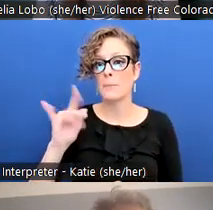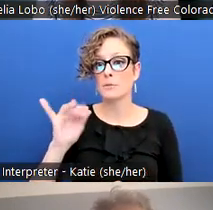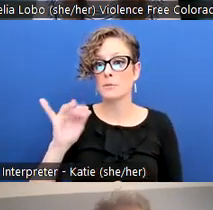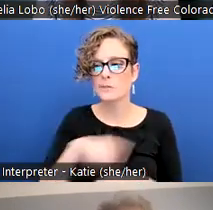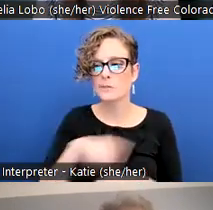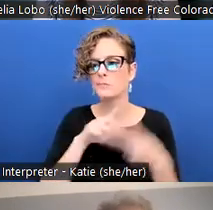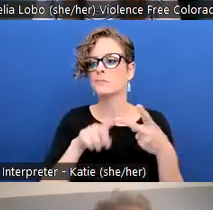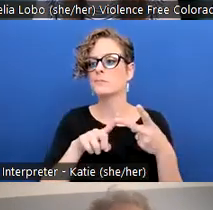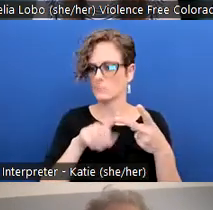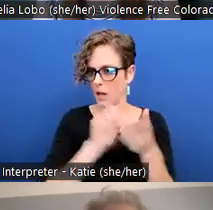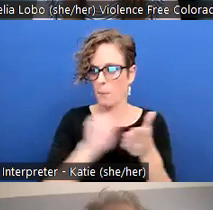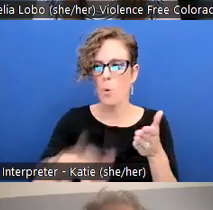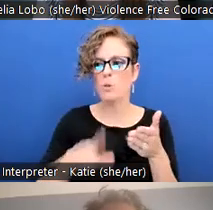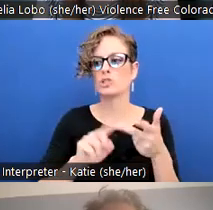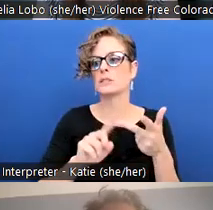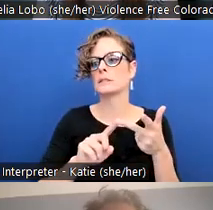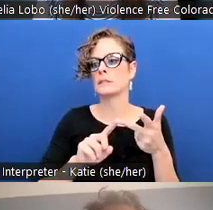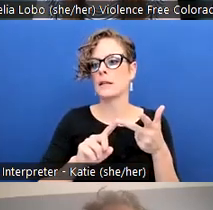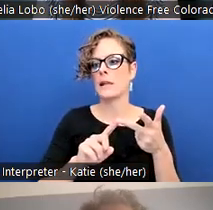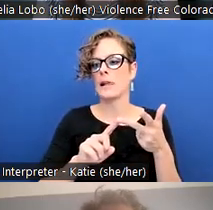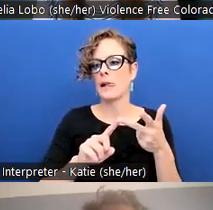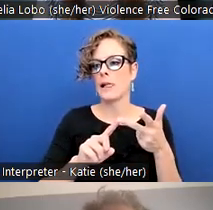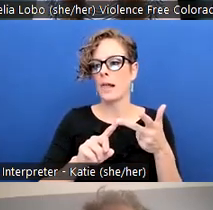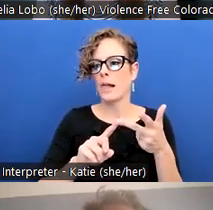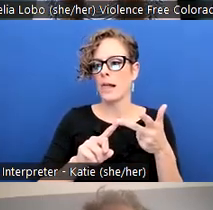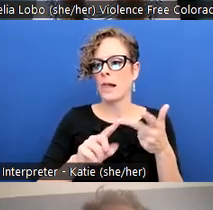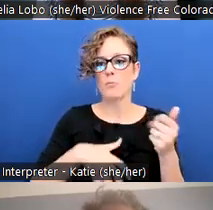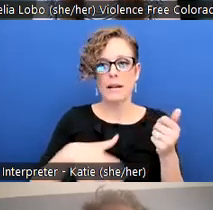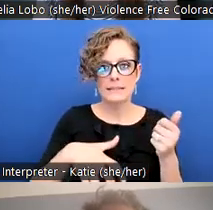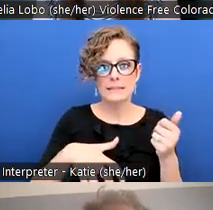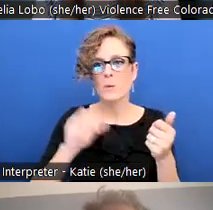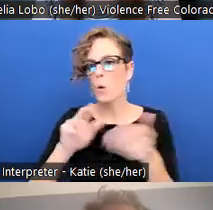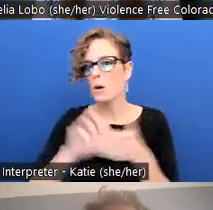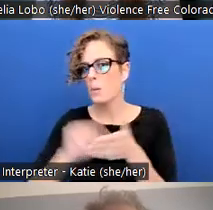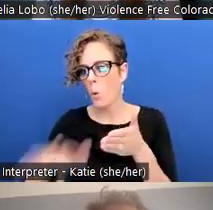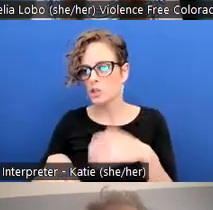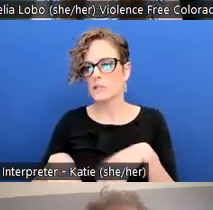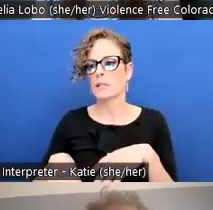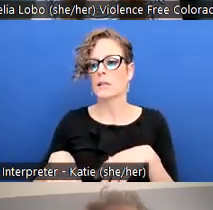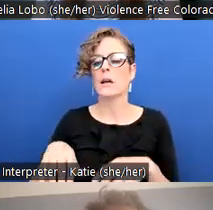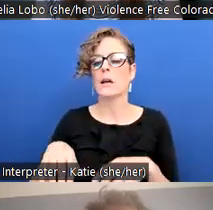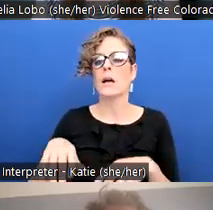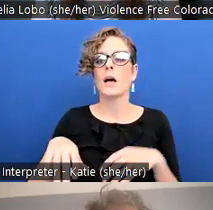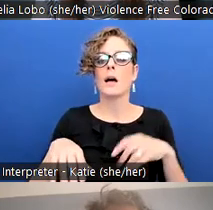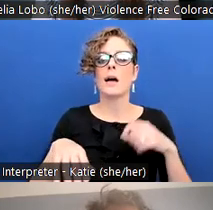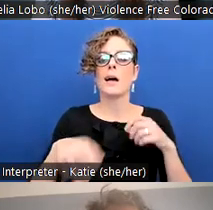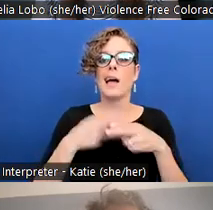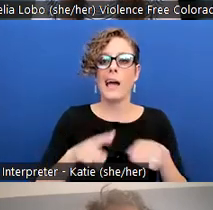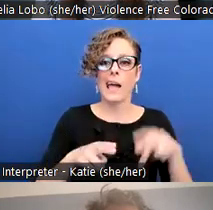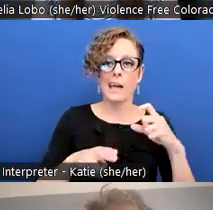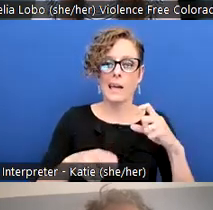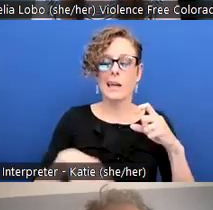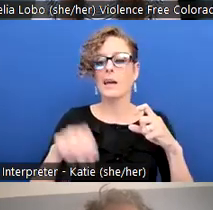la salud reproductiva sin injerencia del gobierno.